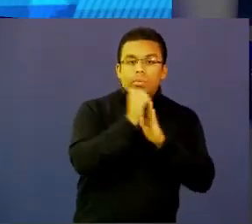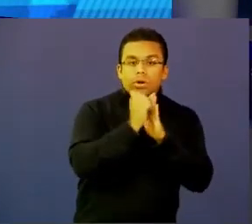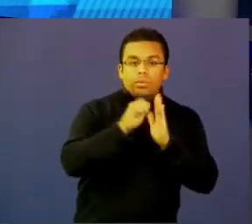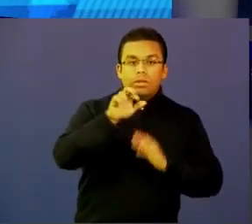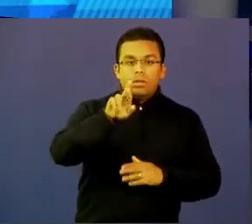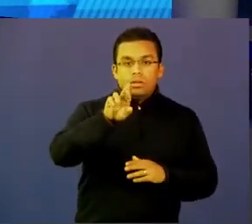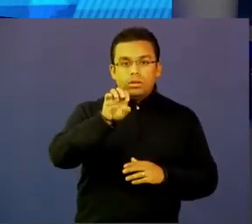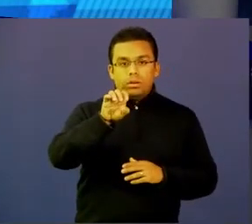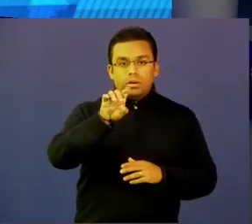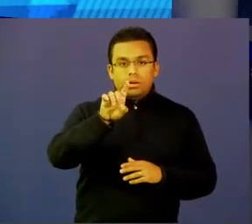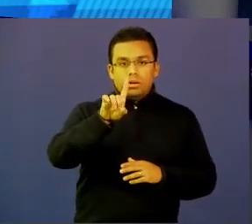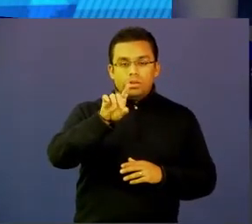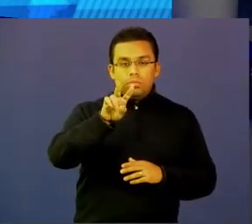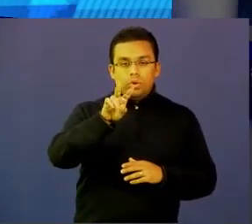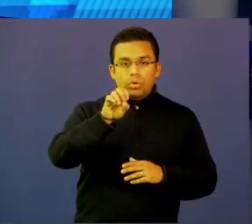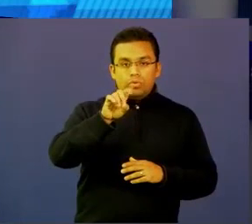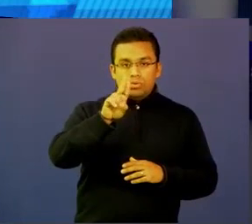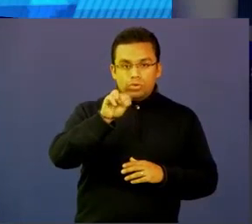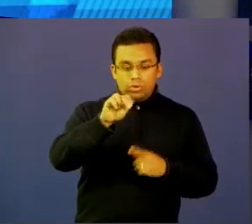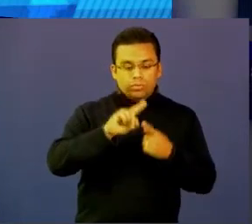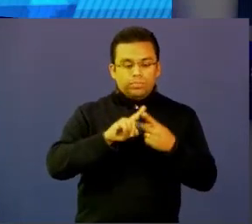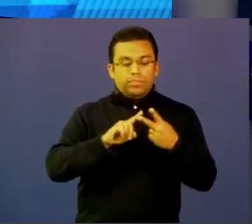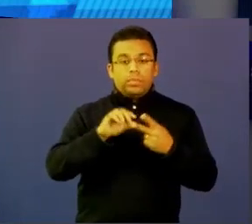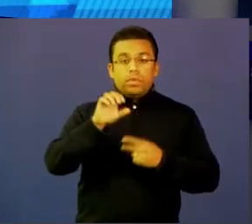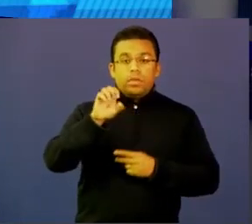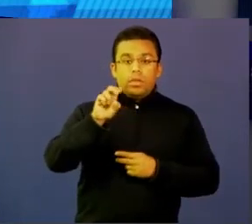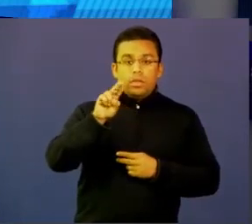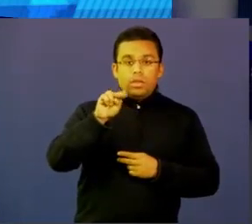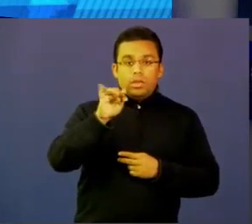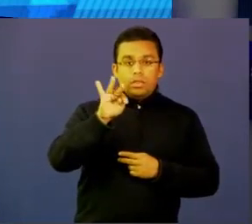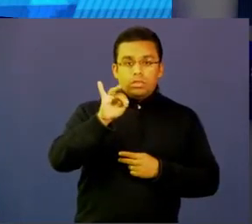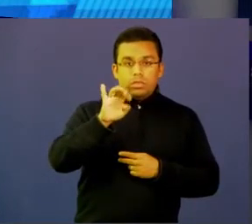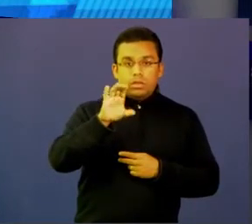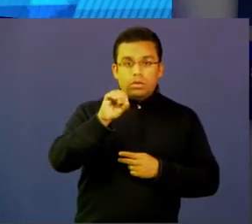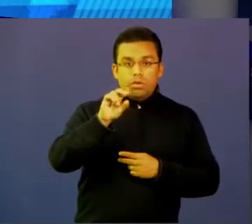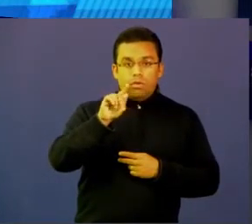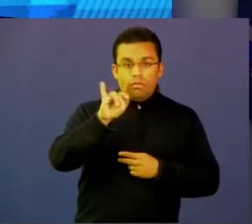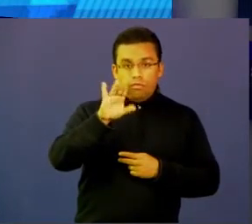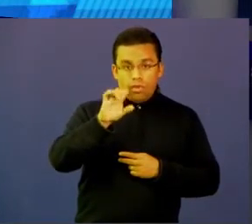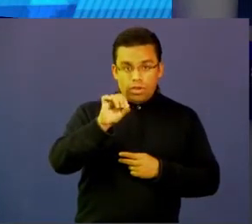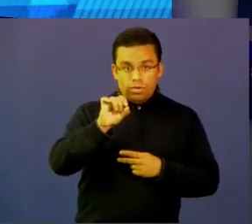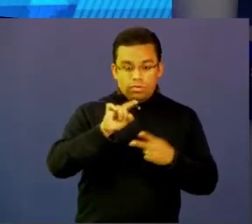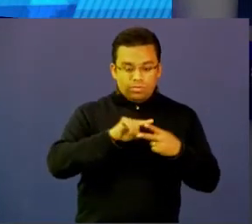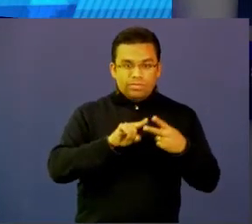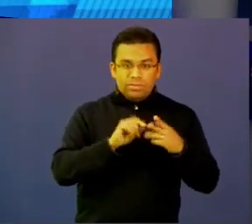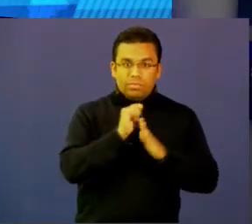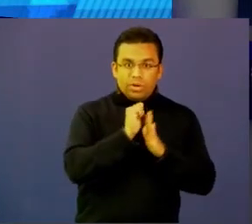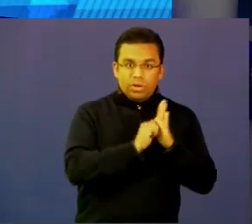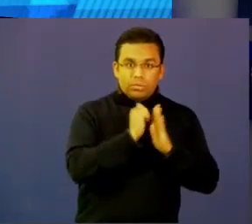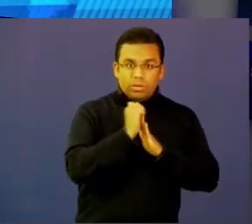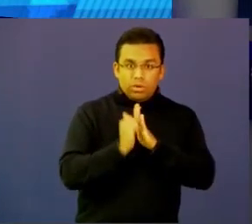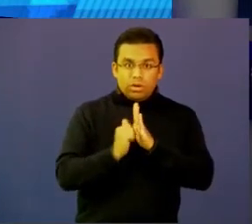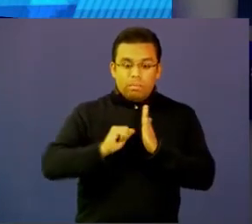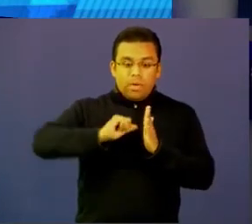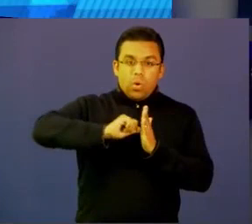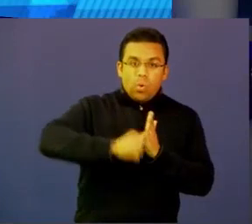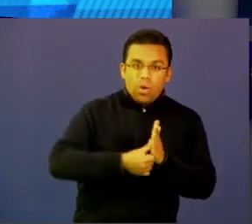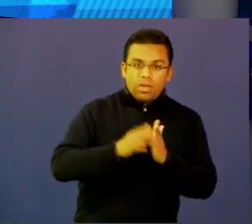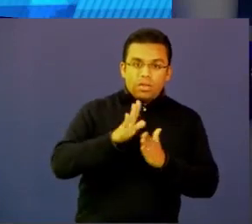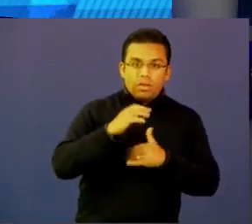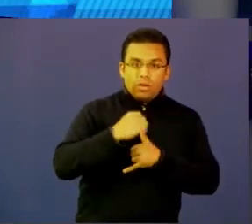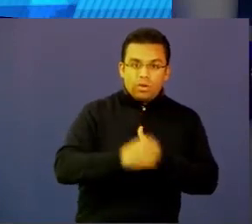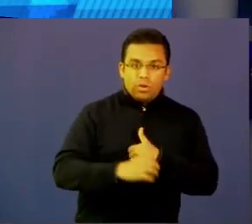como programas como En Ti Confío, que están sin duda generando una huella muy grande en el país con ese tema de